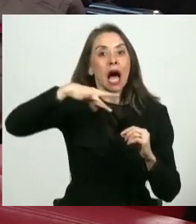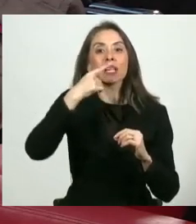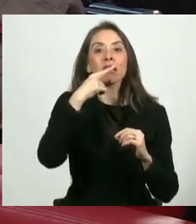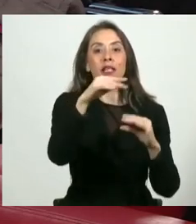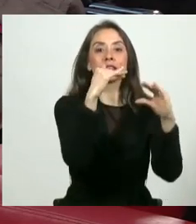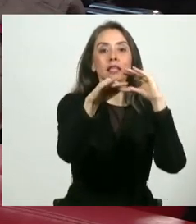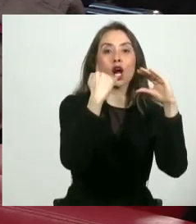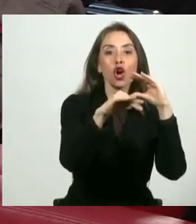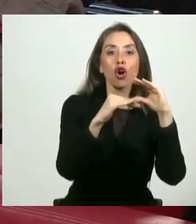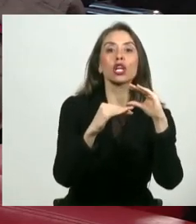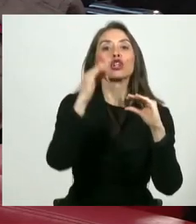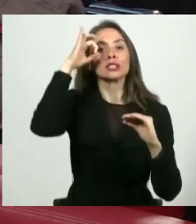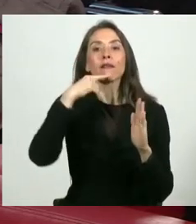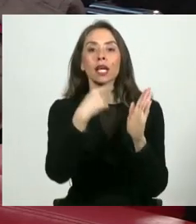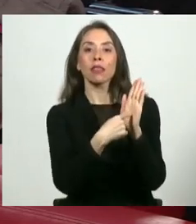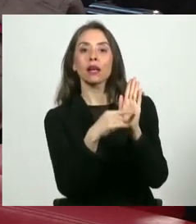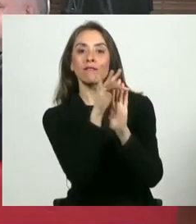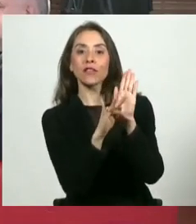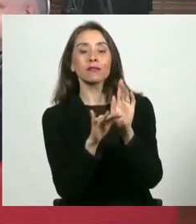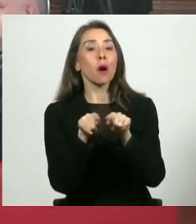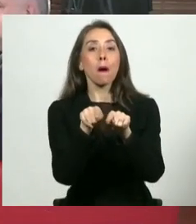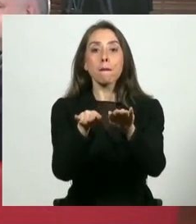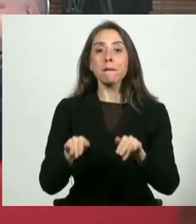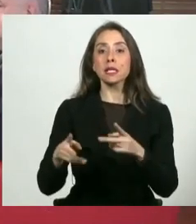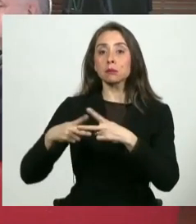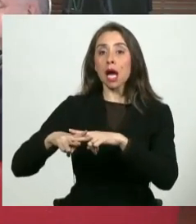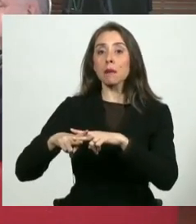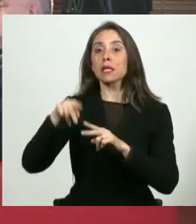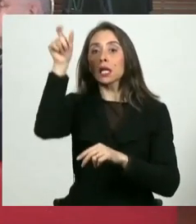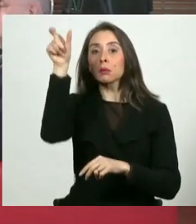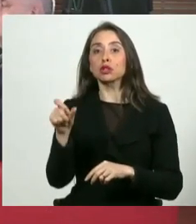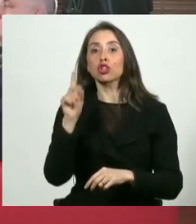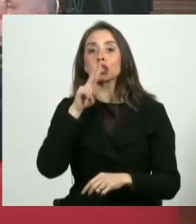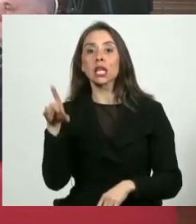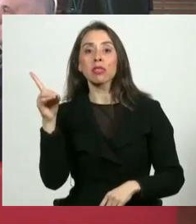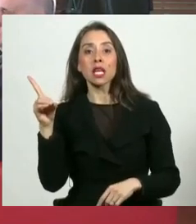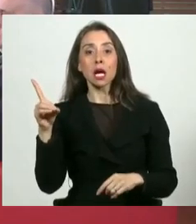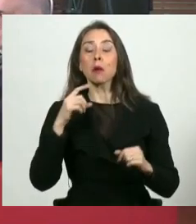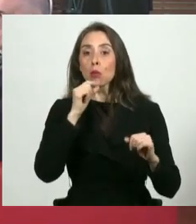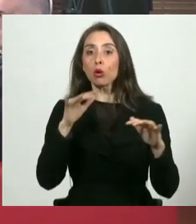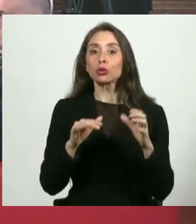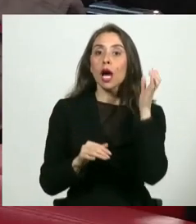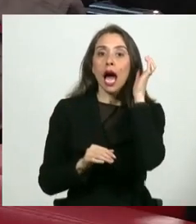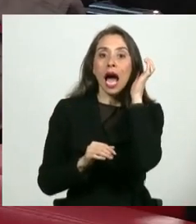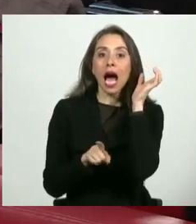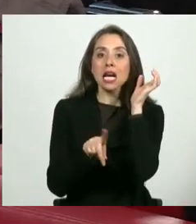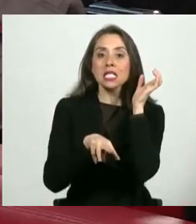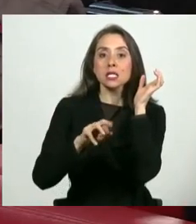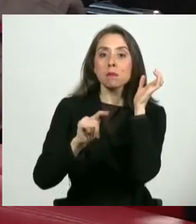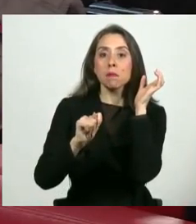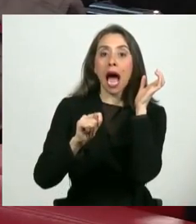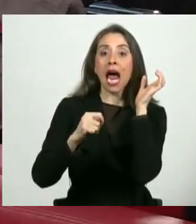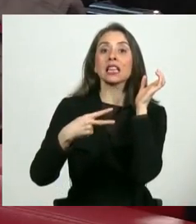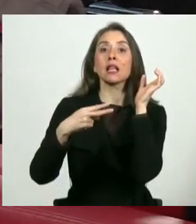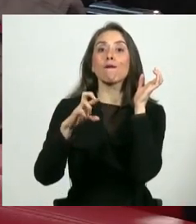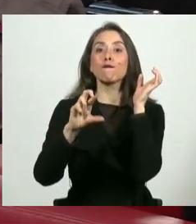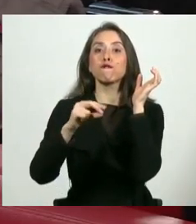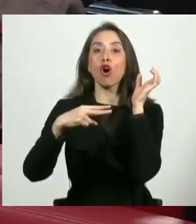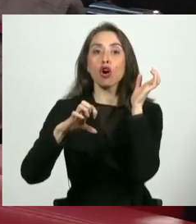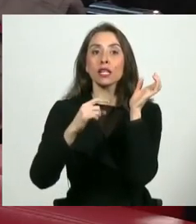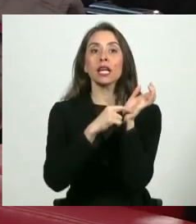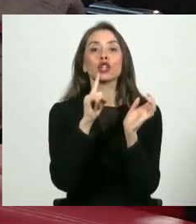etcétera, a las mismas herramientas que ocupan las personas sin discapacidad, ¿ya? Y los smartphones también. O sea, ¿para qué decir? No es